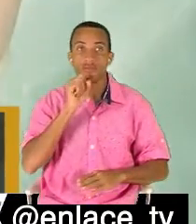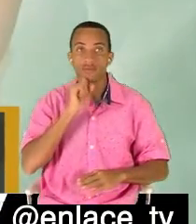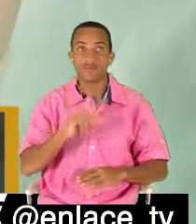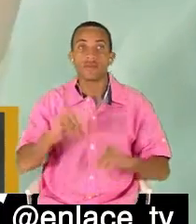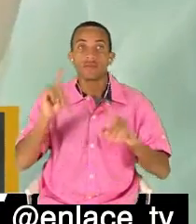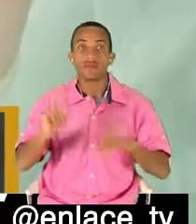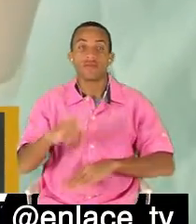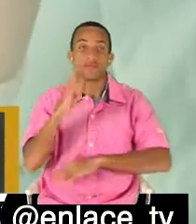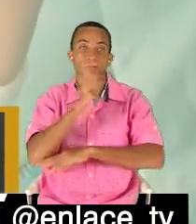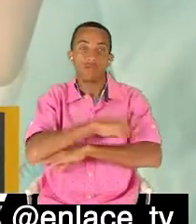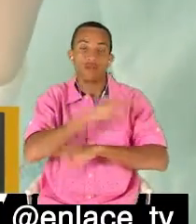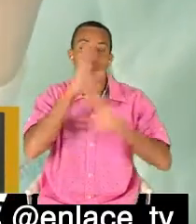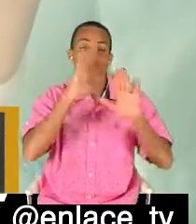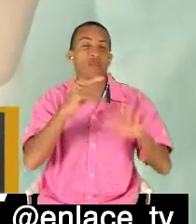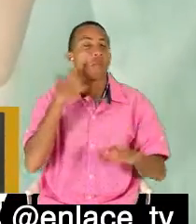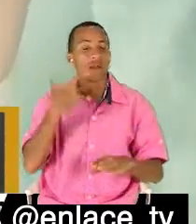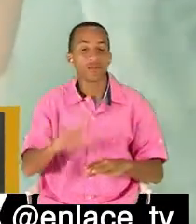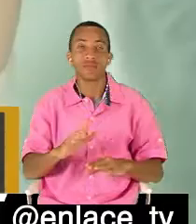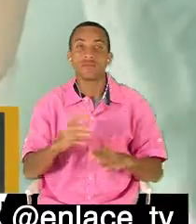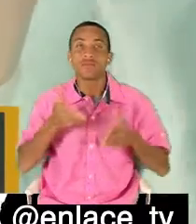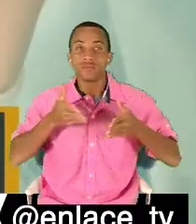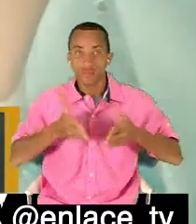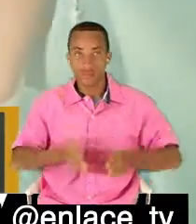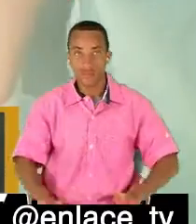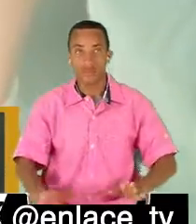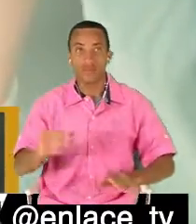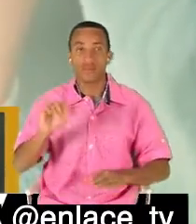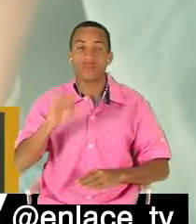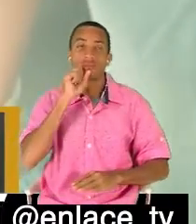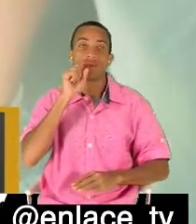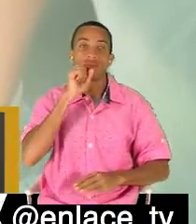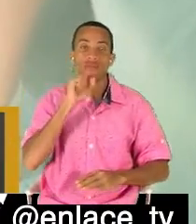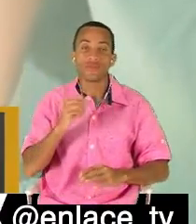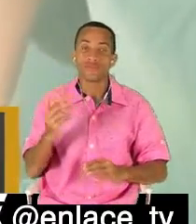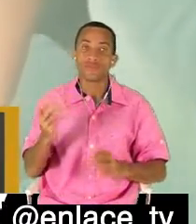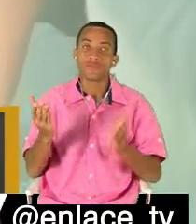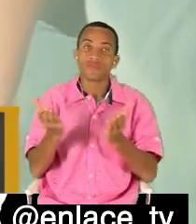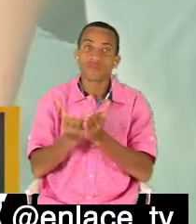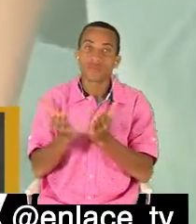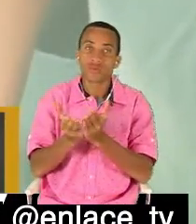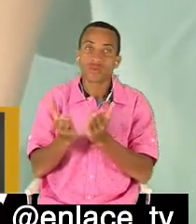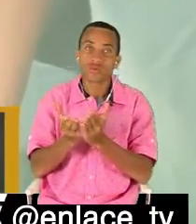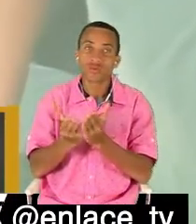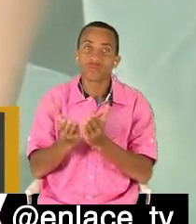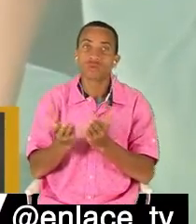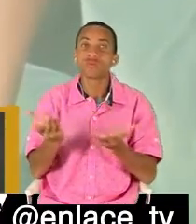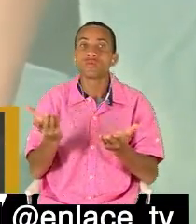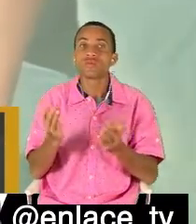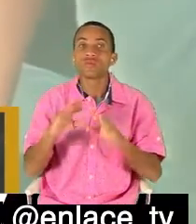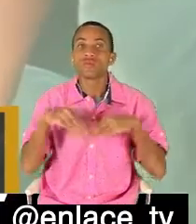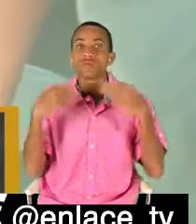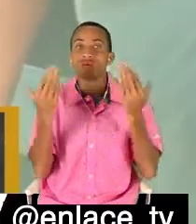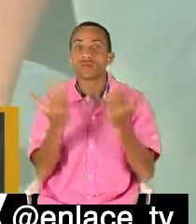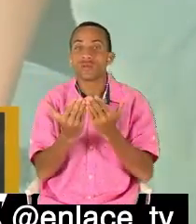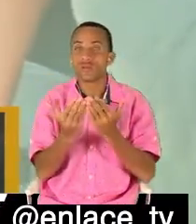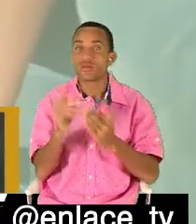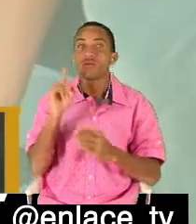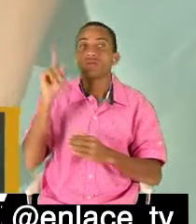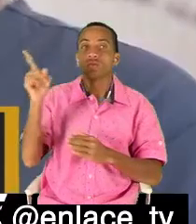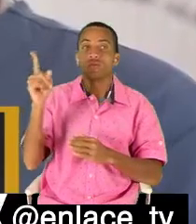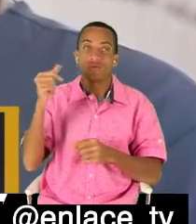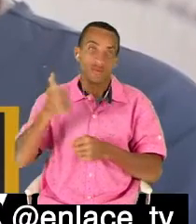de Ecopetrol. Ella nació aquí en Barrancabermeja, estudió en el colegio aquí adentro del complejo